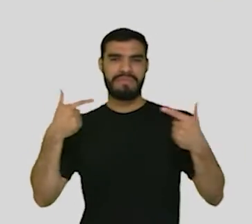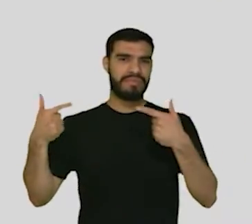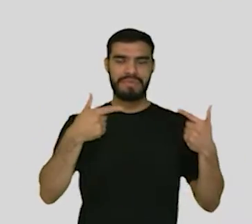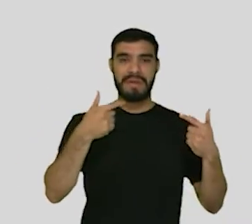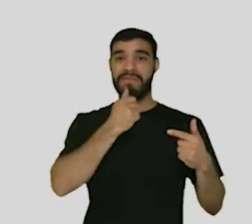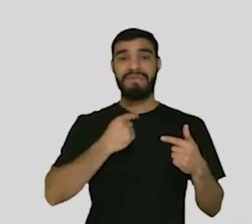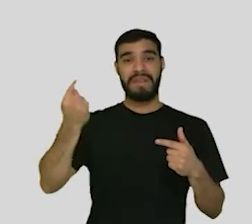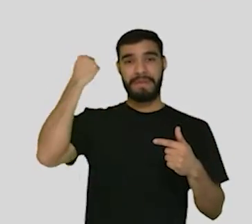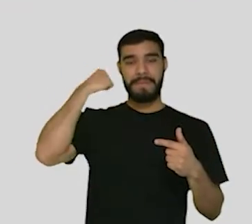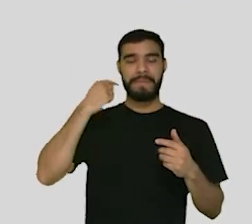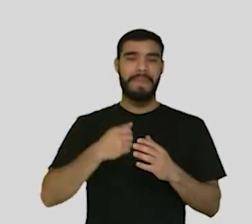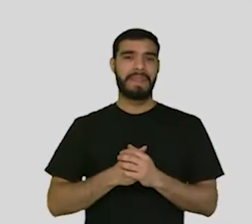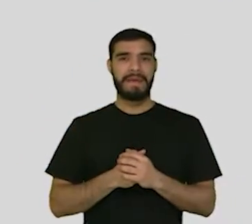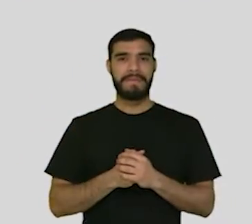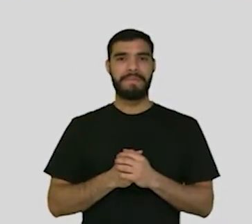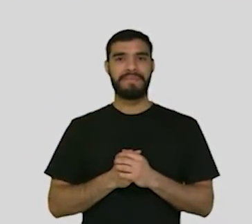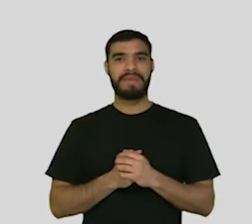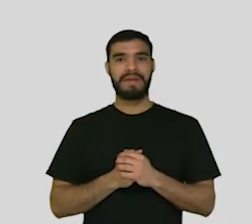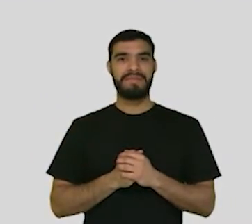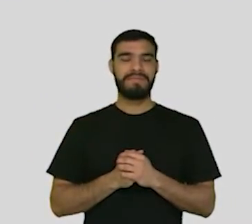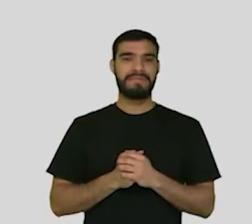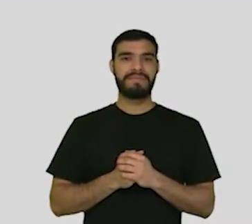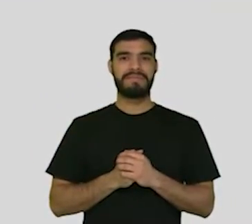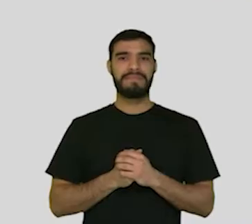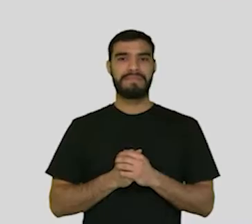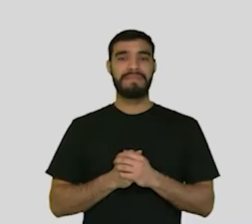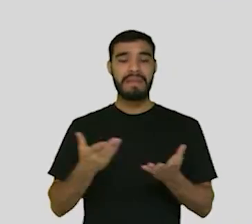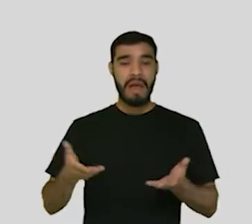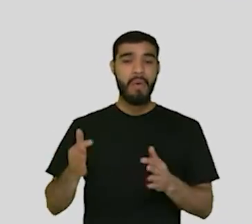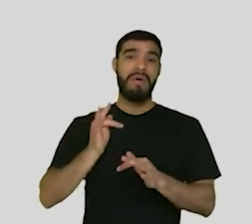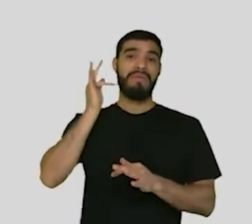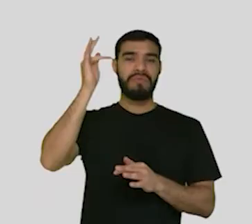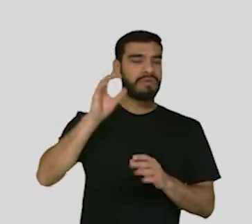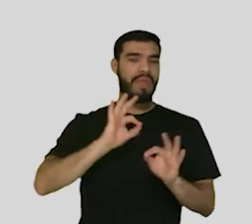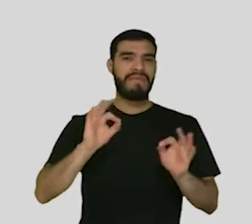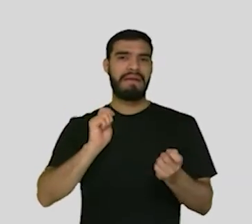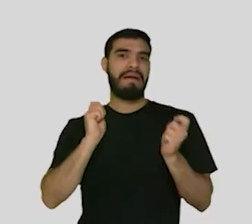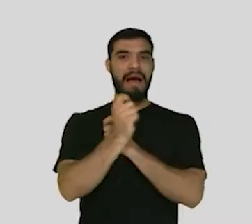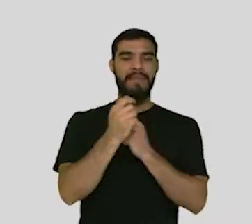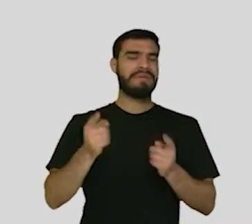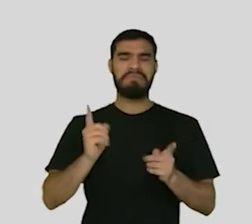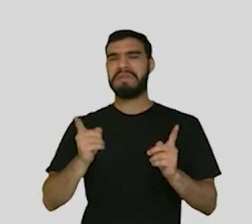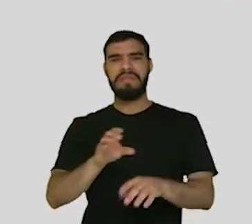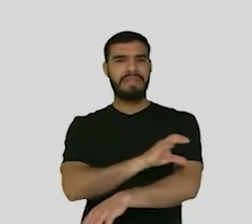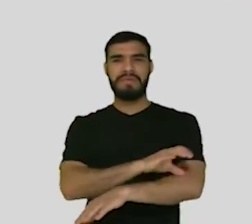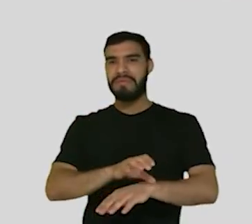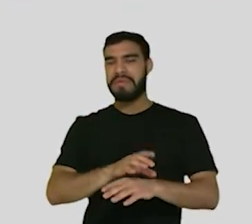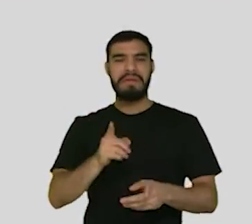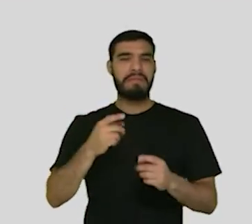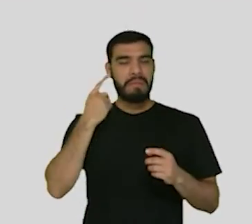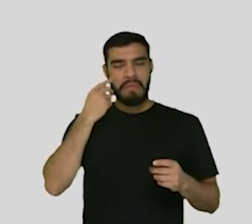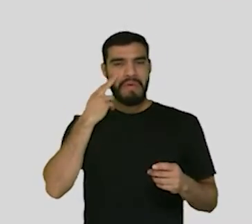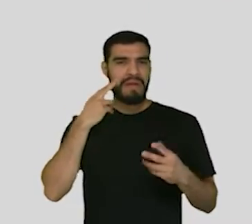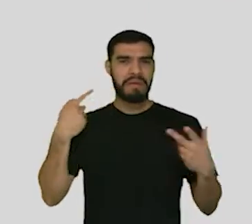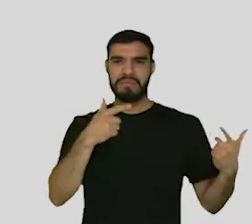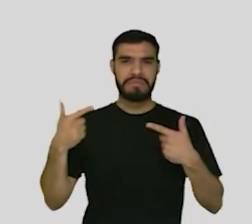ese momento, en el actual, en el presente. Pero guareco, anga, jamoto, vea, ve, ospea permanentemente. Un clásico, ¿no? Porque después de que sucedió, yo